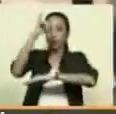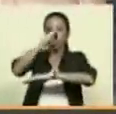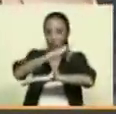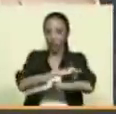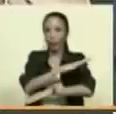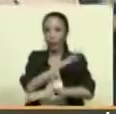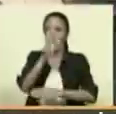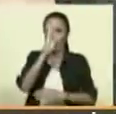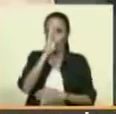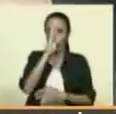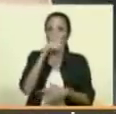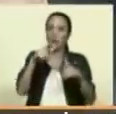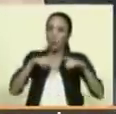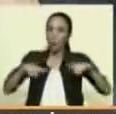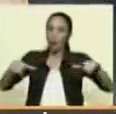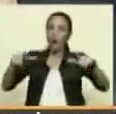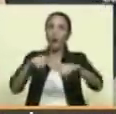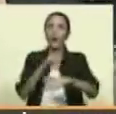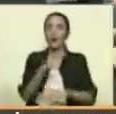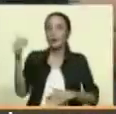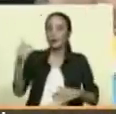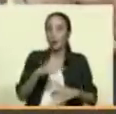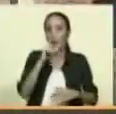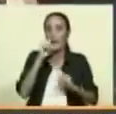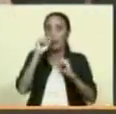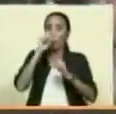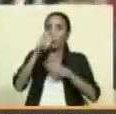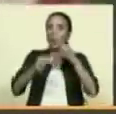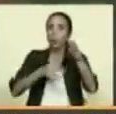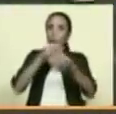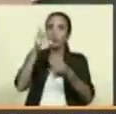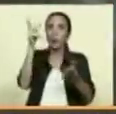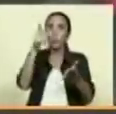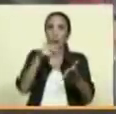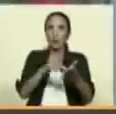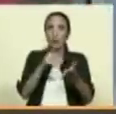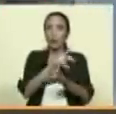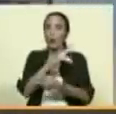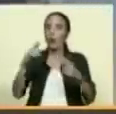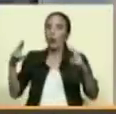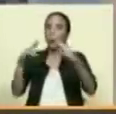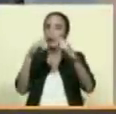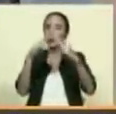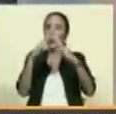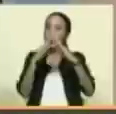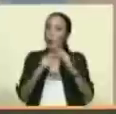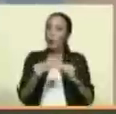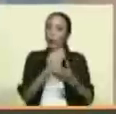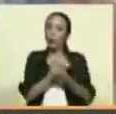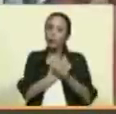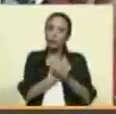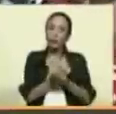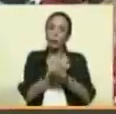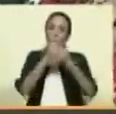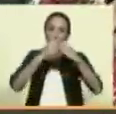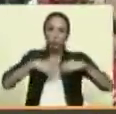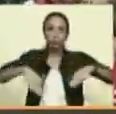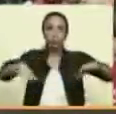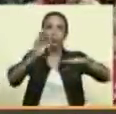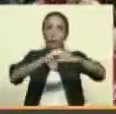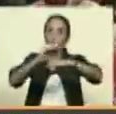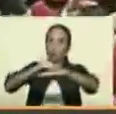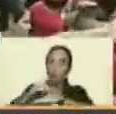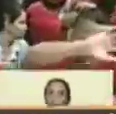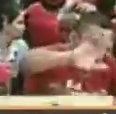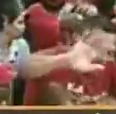de Arizmendi de la entidad llanera, para entonces participar y sostener un encuentro emotivo con el pueblo barinés, que lo